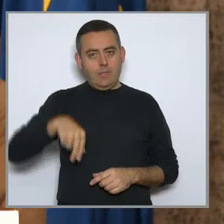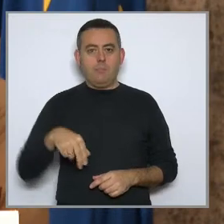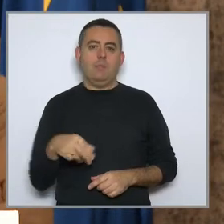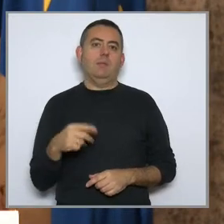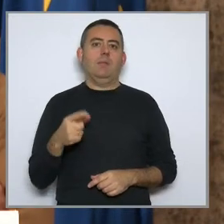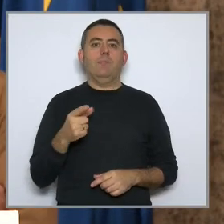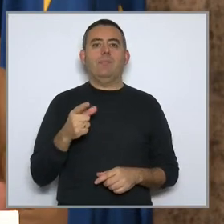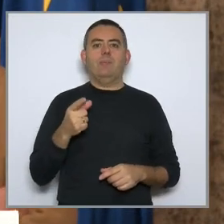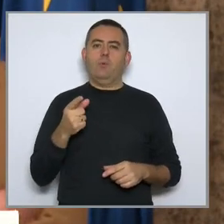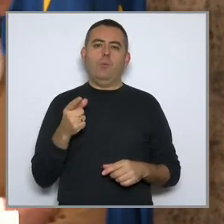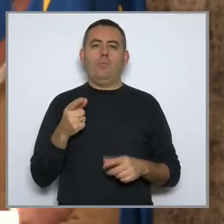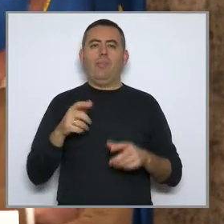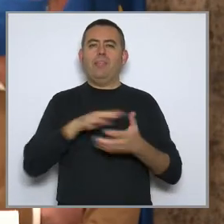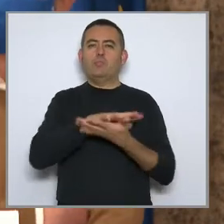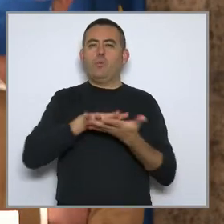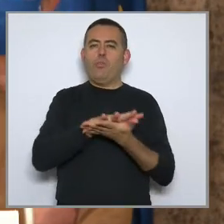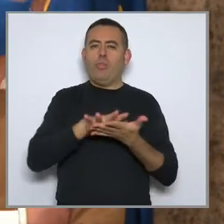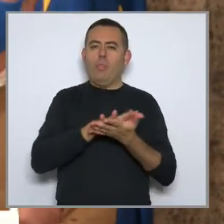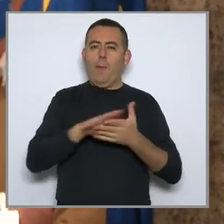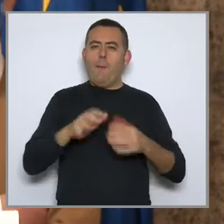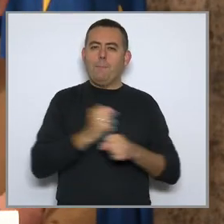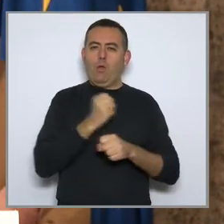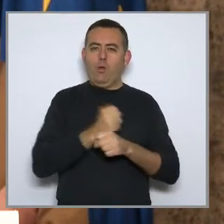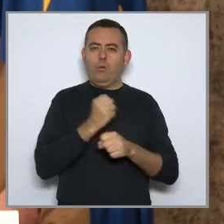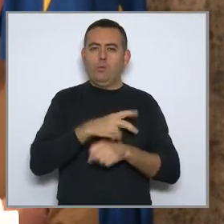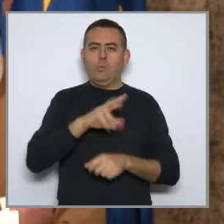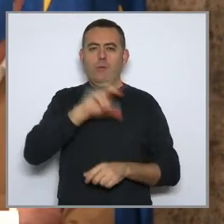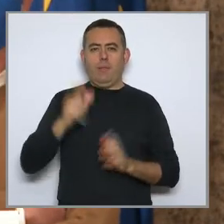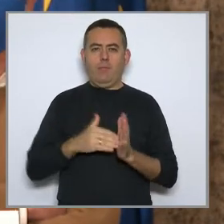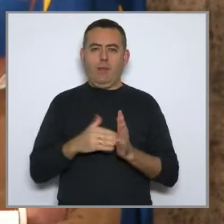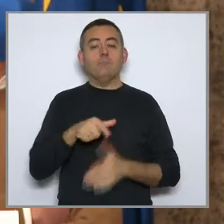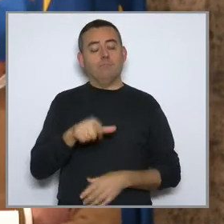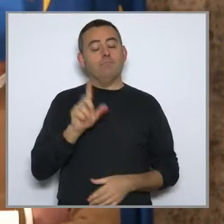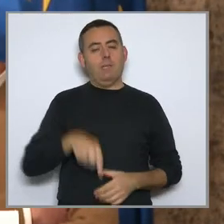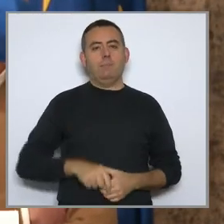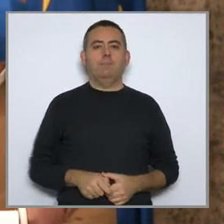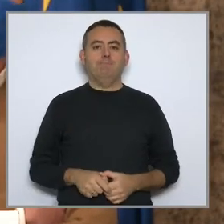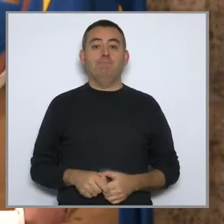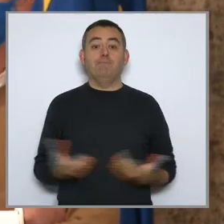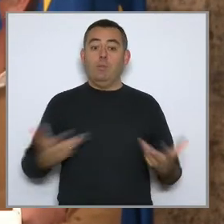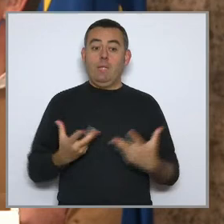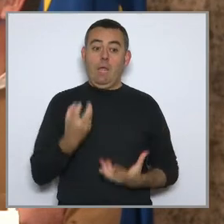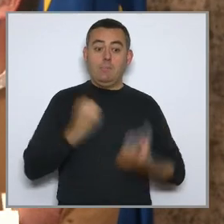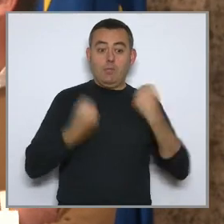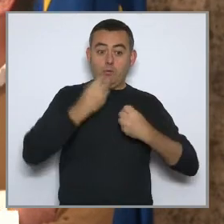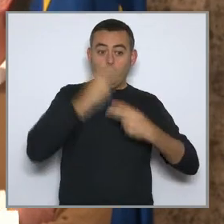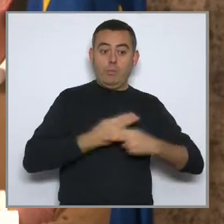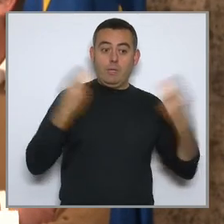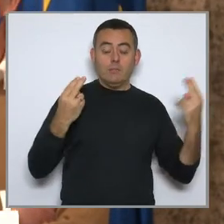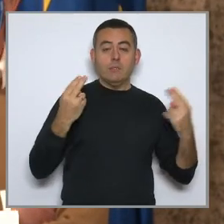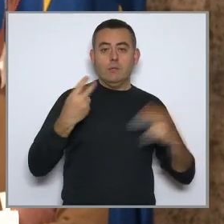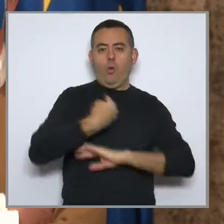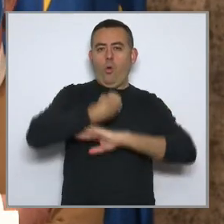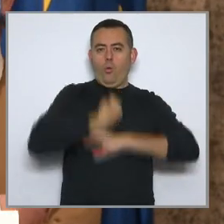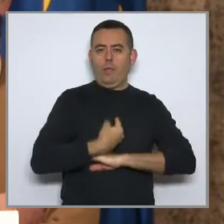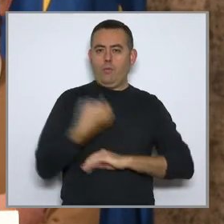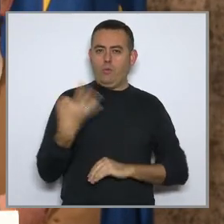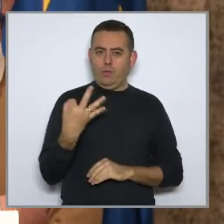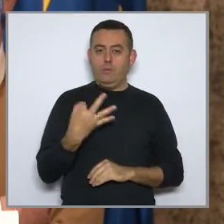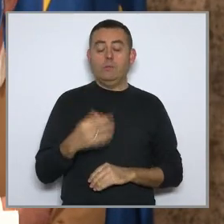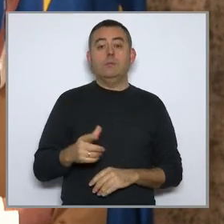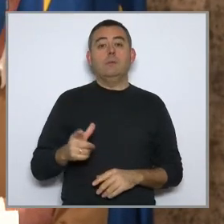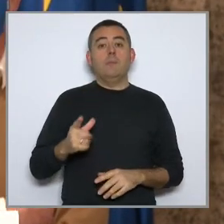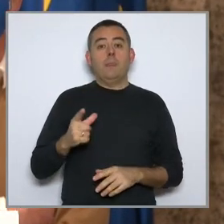Valenciana. Las administraciones públicas, las instituciones, por tanto, estamos obligadas a proteger el empleo y la actividad